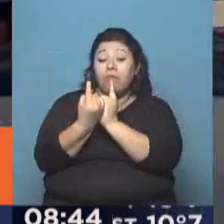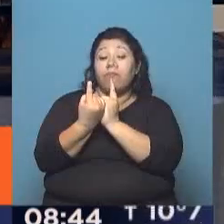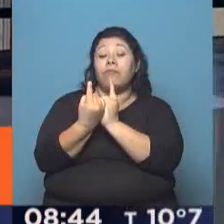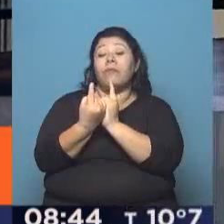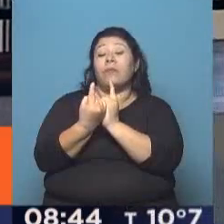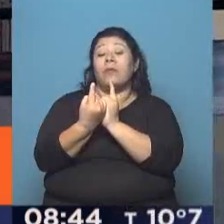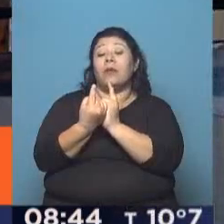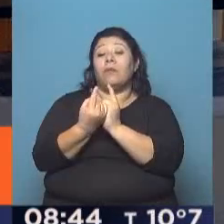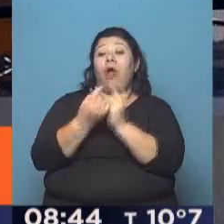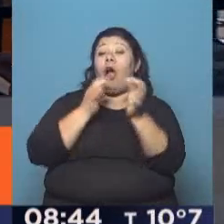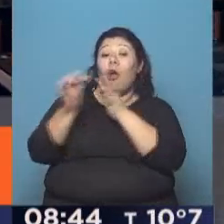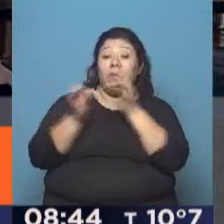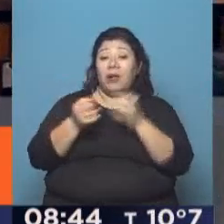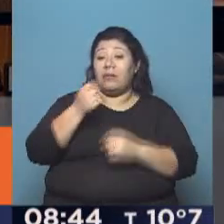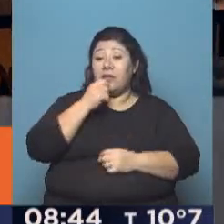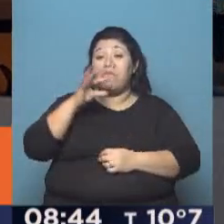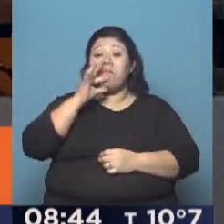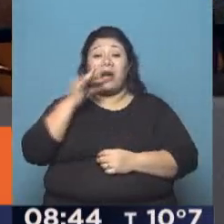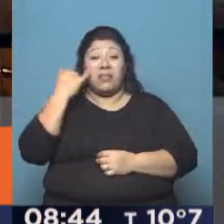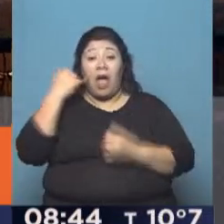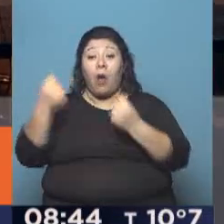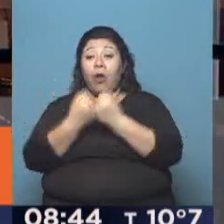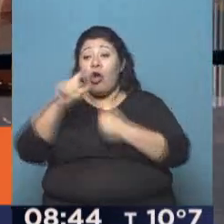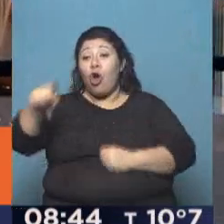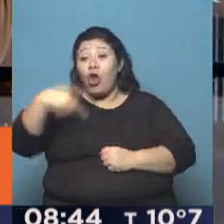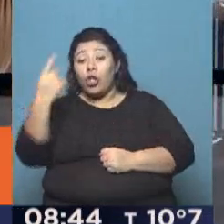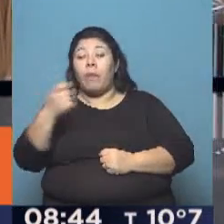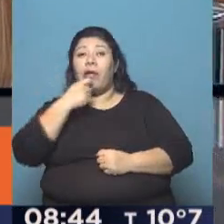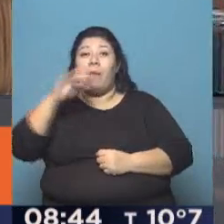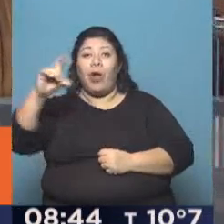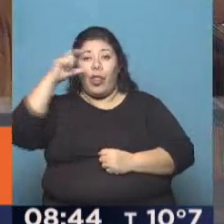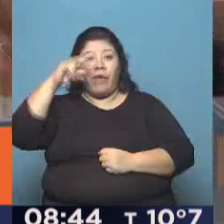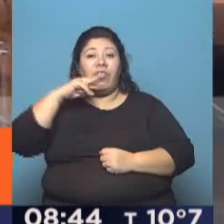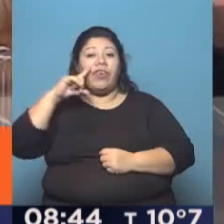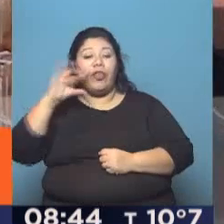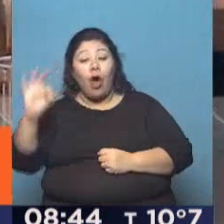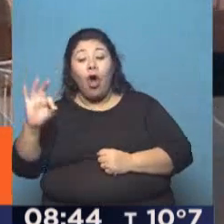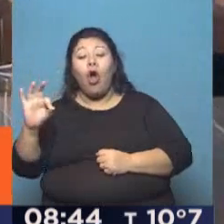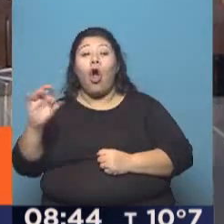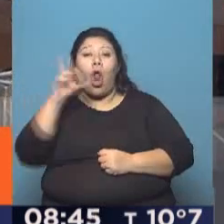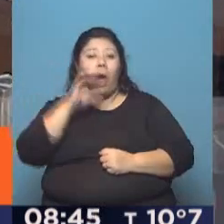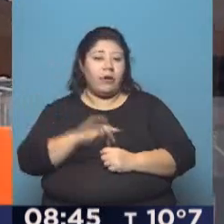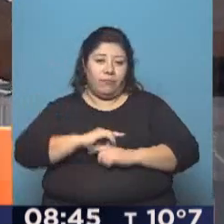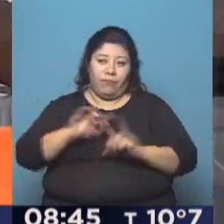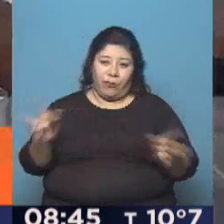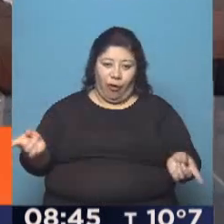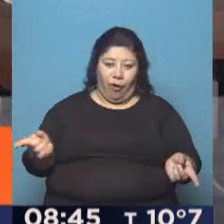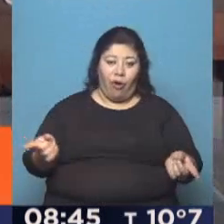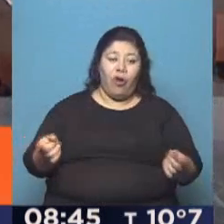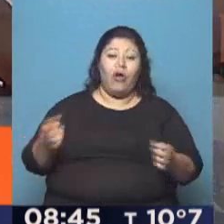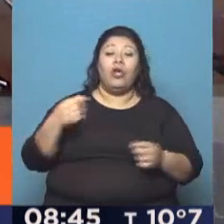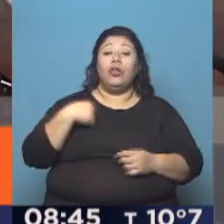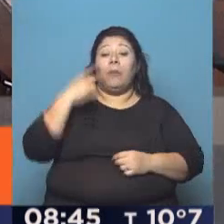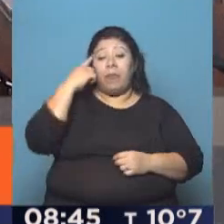López ahora Estoy totalmente Segura que no lo va a hacer así que a mí me parece que esto no está dentro de la agenda de trabajo eh